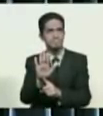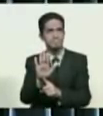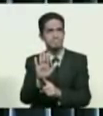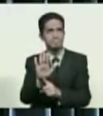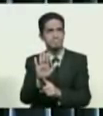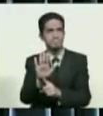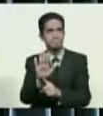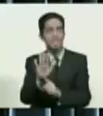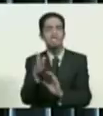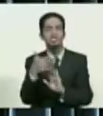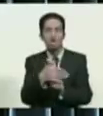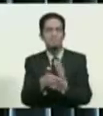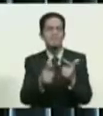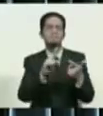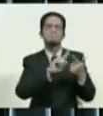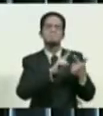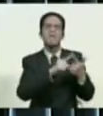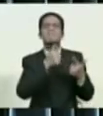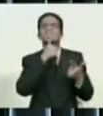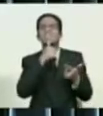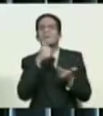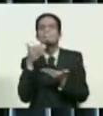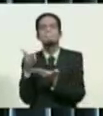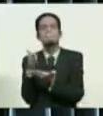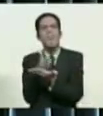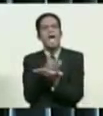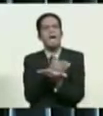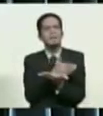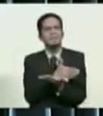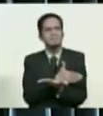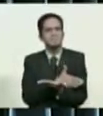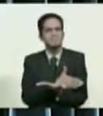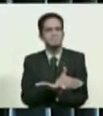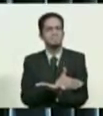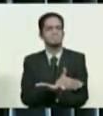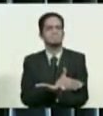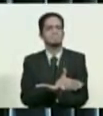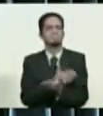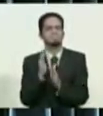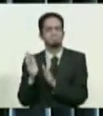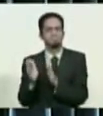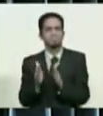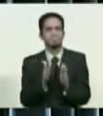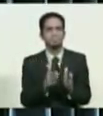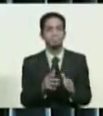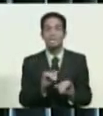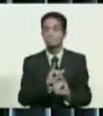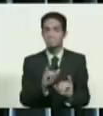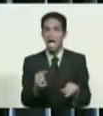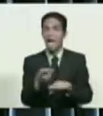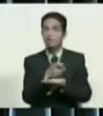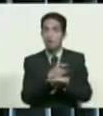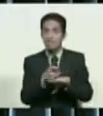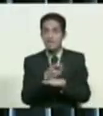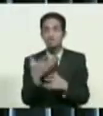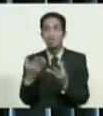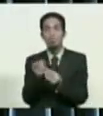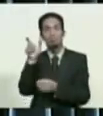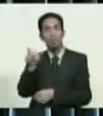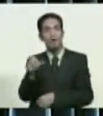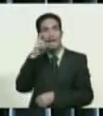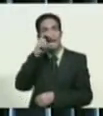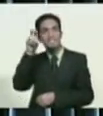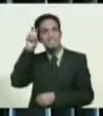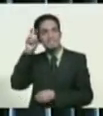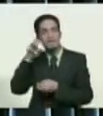sobre la planificación. Por eso ya nuestro gobierno, a través de la Cancillería y el